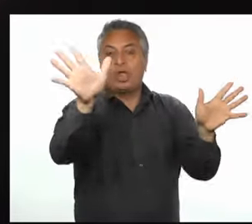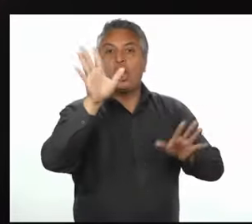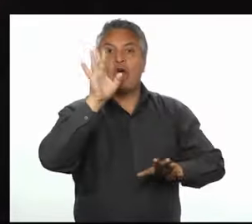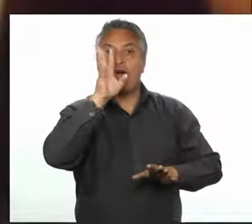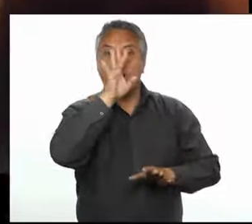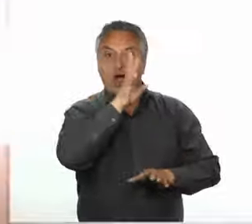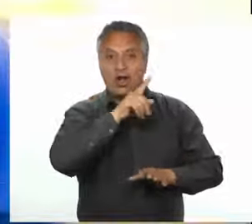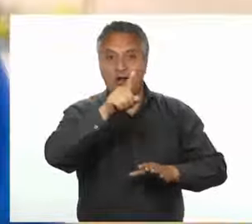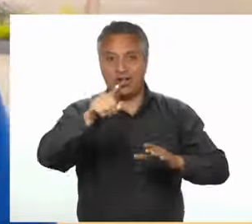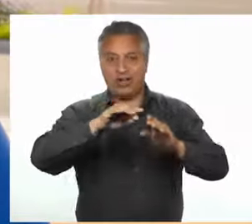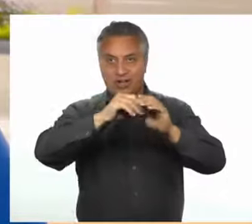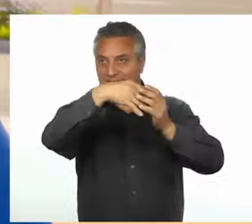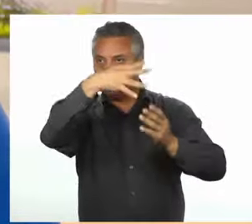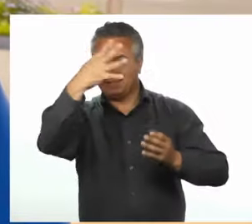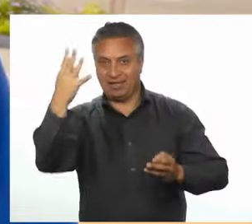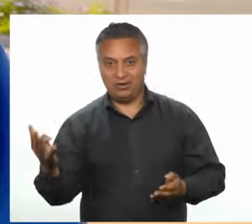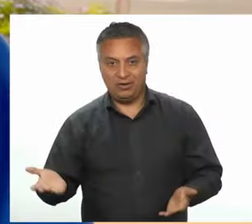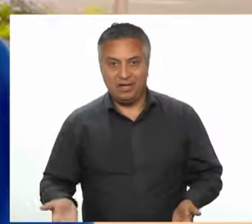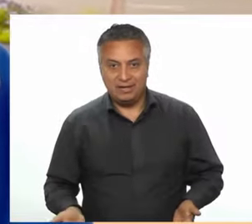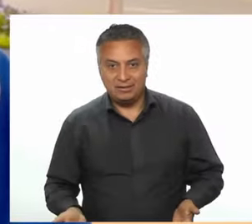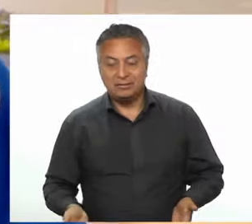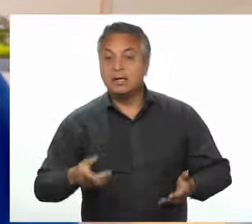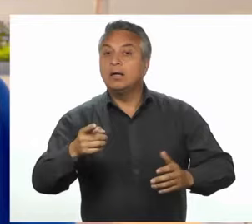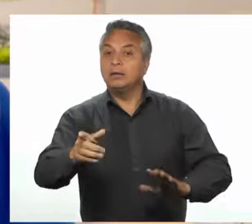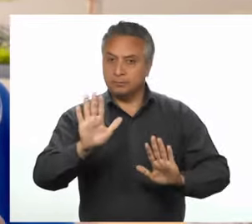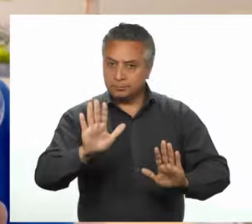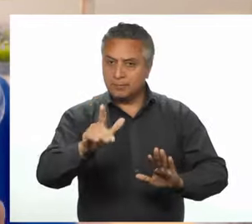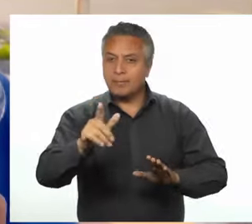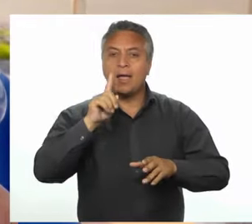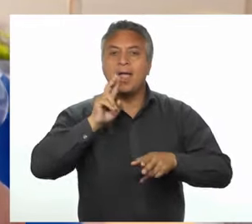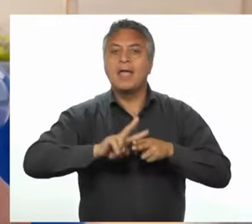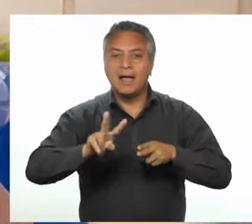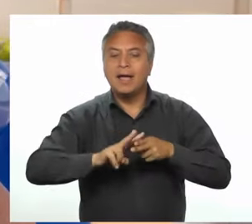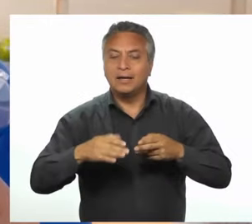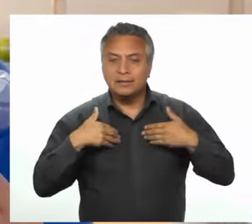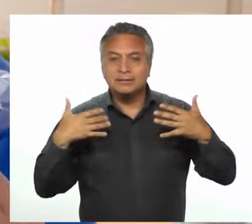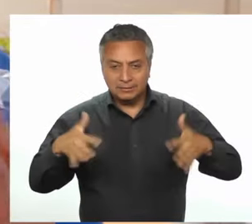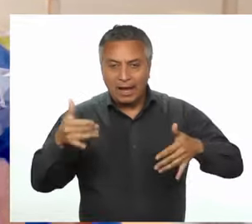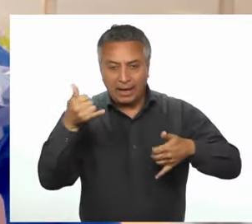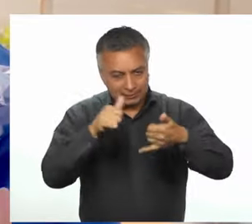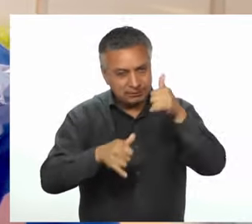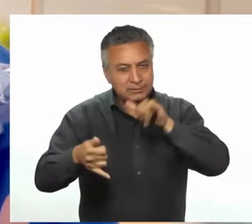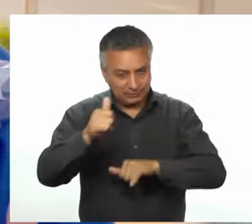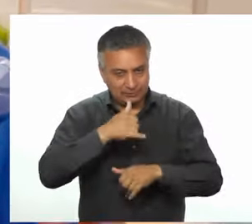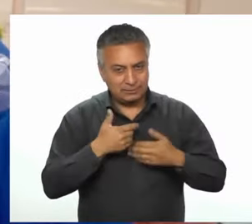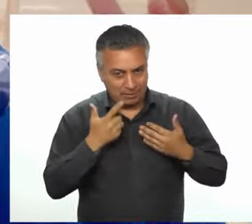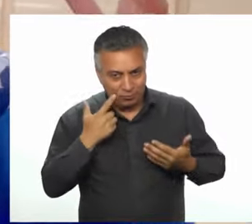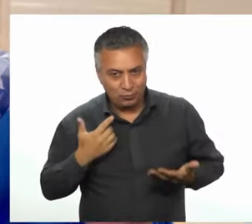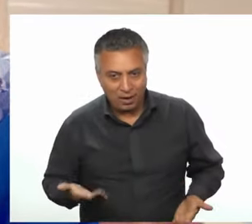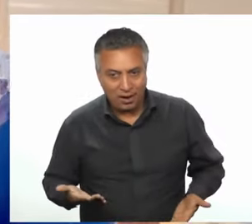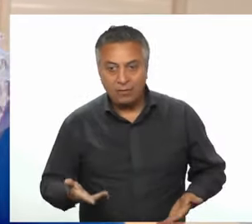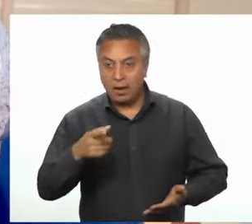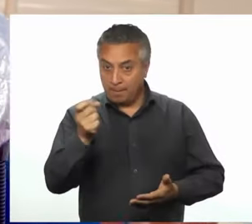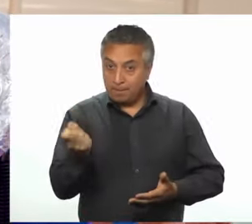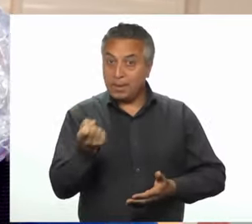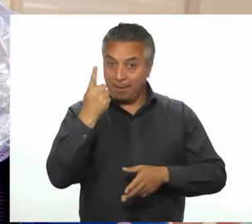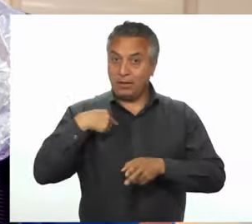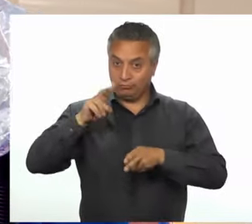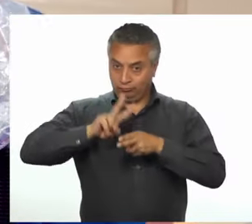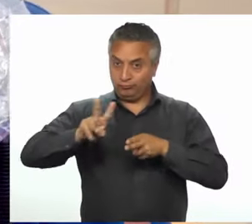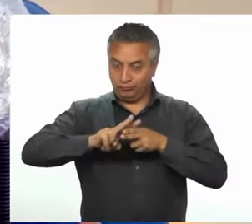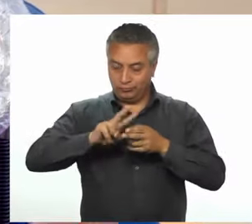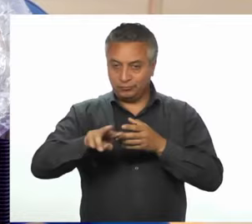iris. Para terminar, repasemos lo que hemos experimentado. Primero que todo, construimos